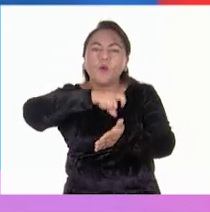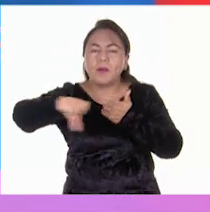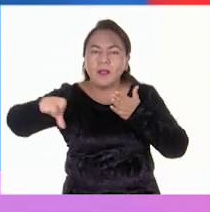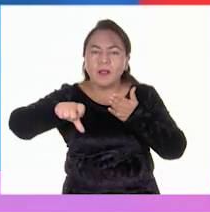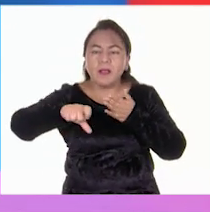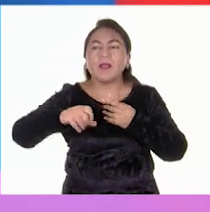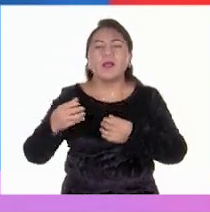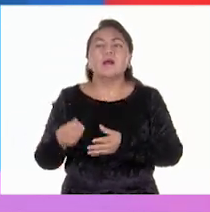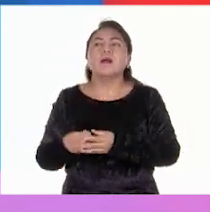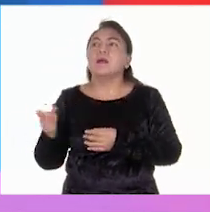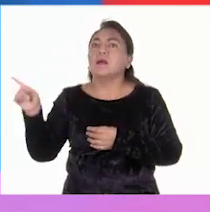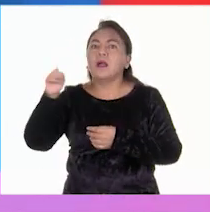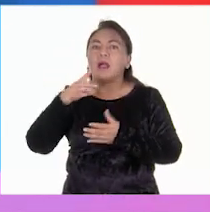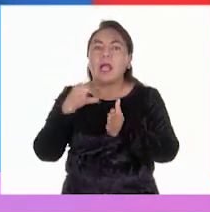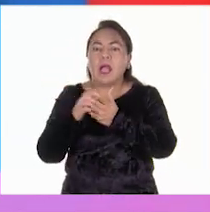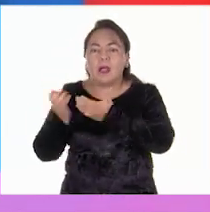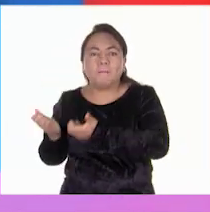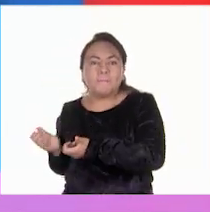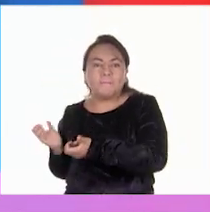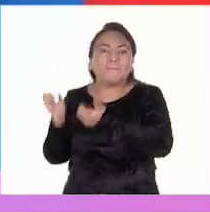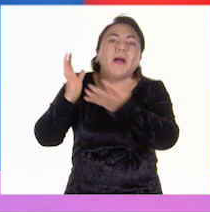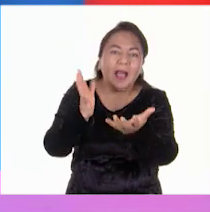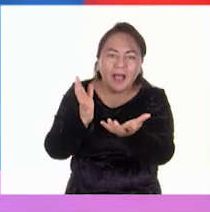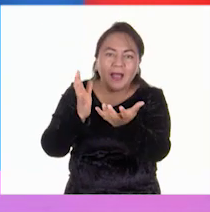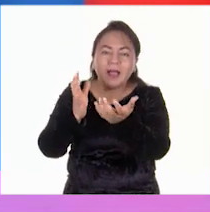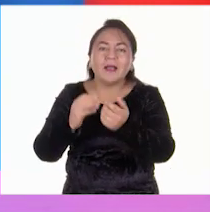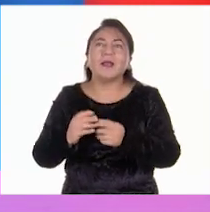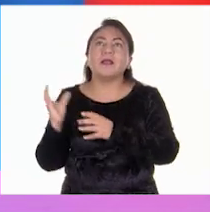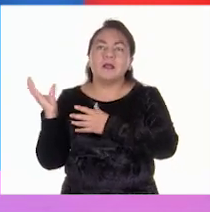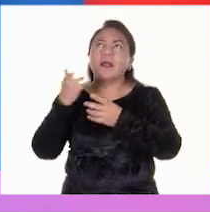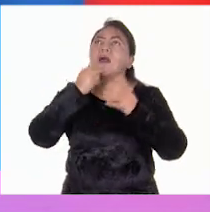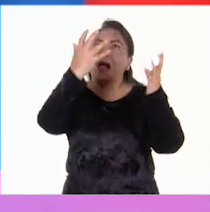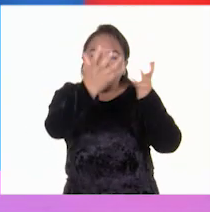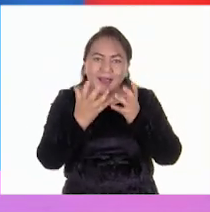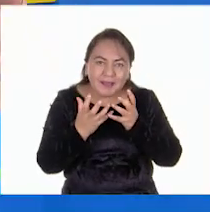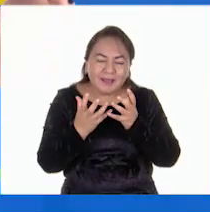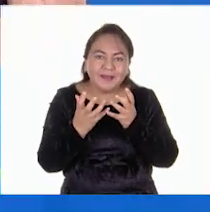le avienta en una caja con el paquete completo.